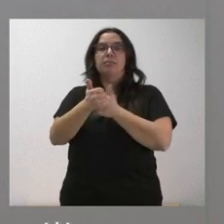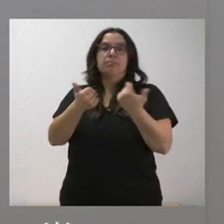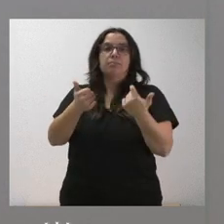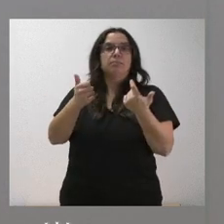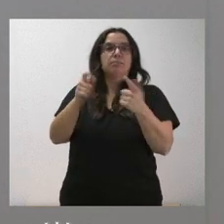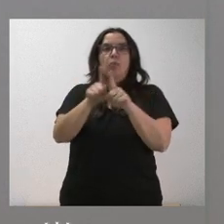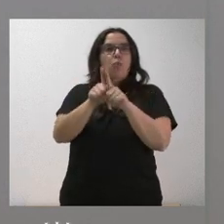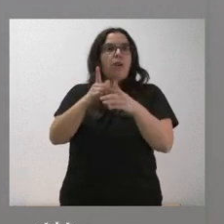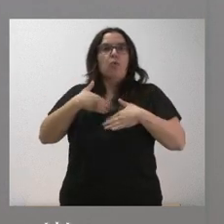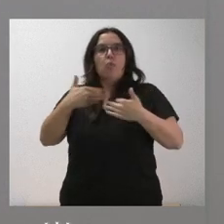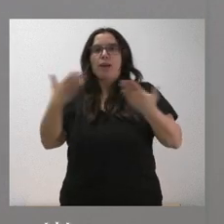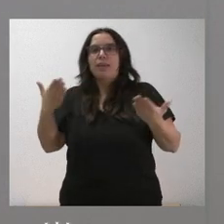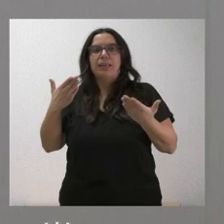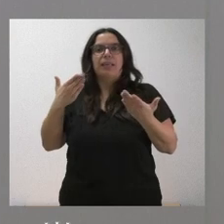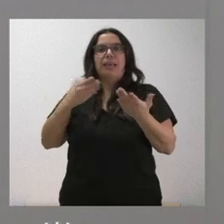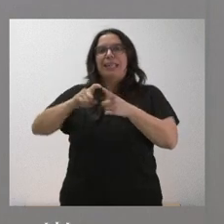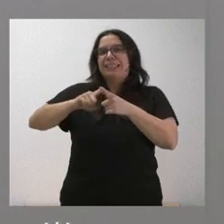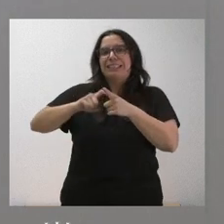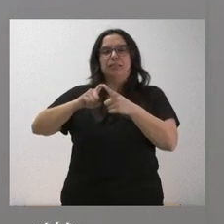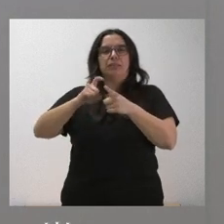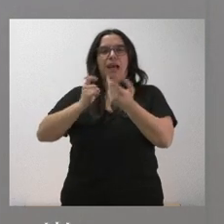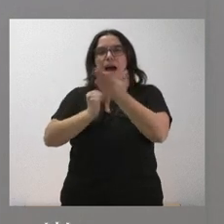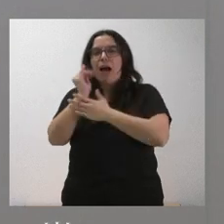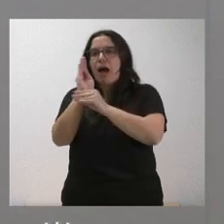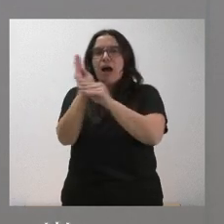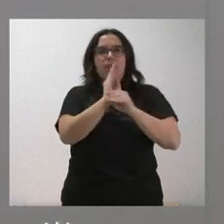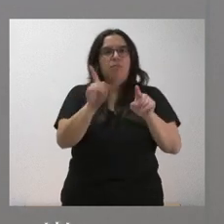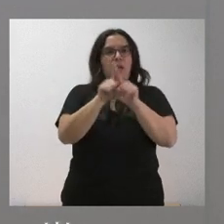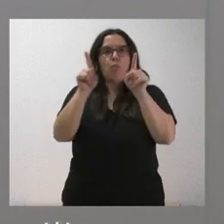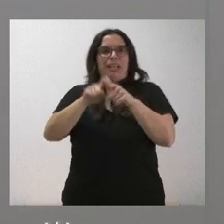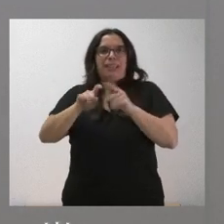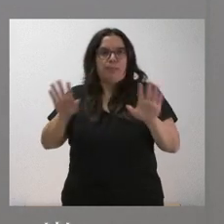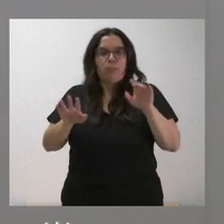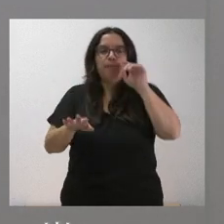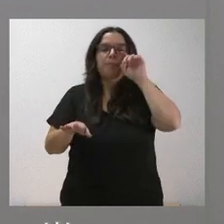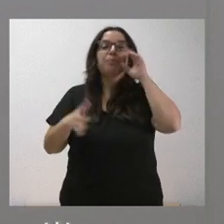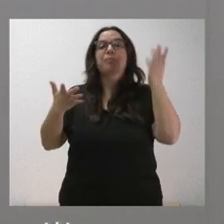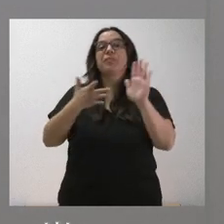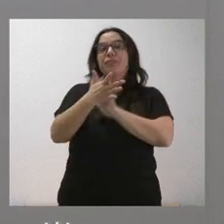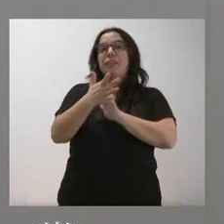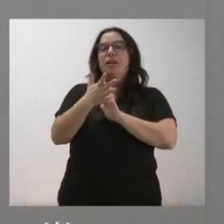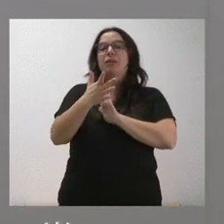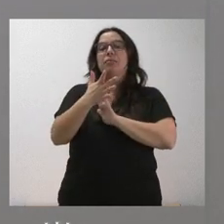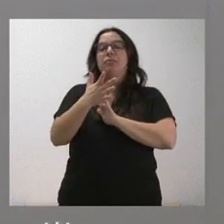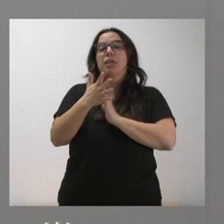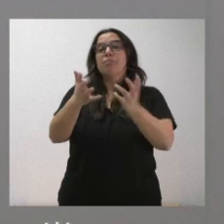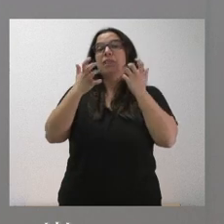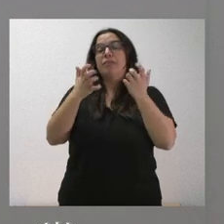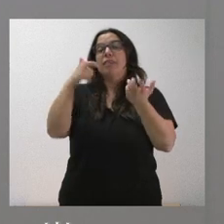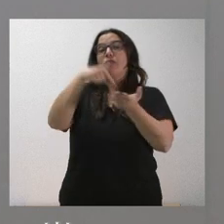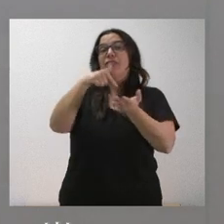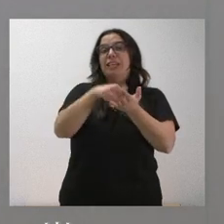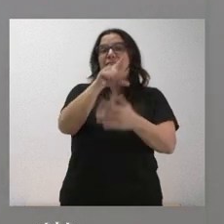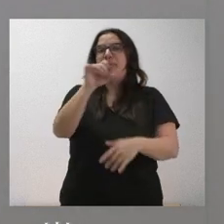cualquier tipo de explotación agraria por tanto una reducción del 100% o un beneficio fiscal del